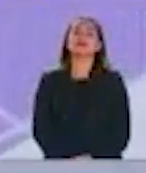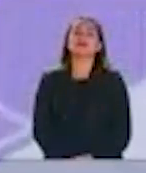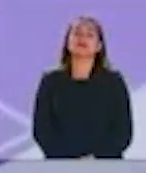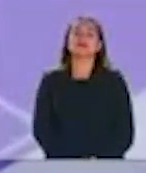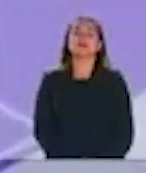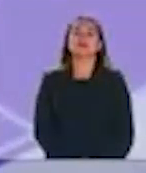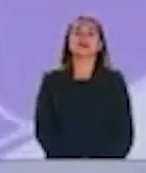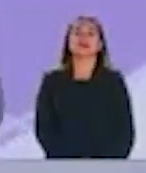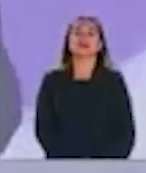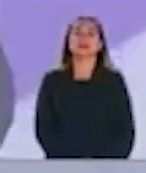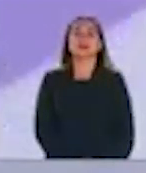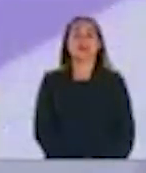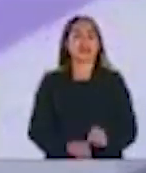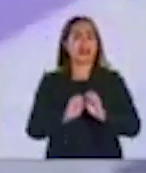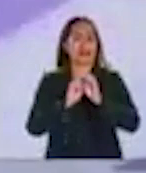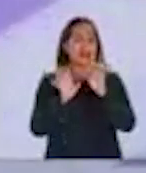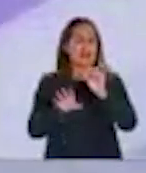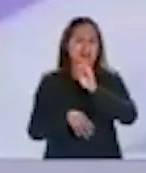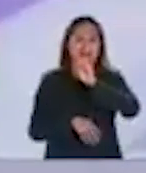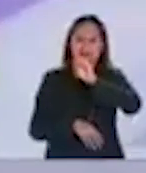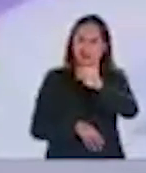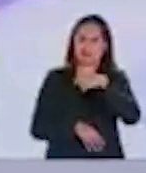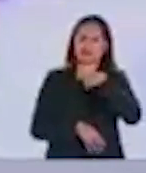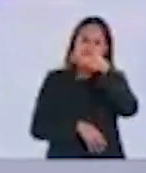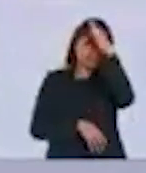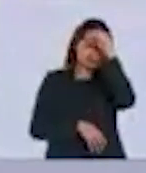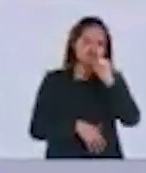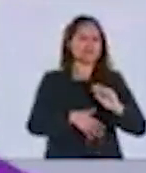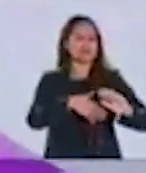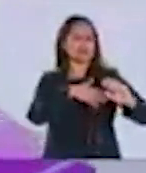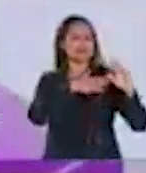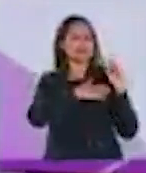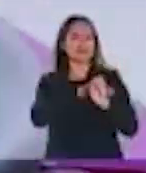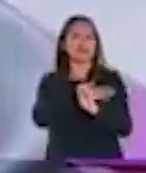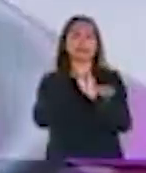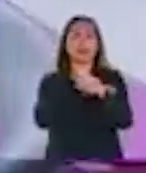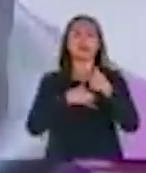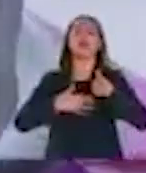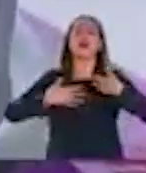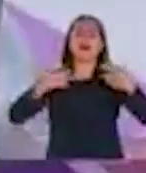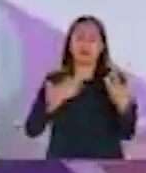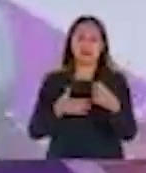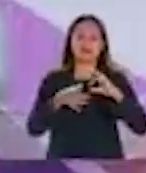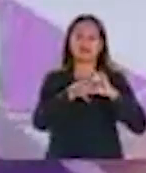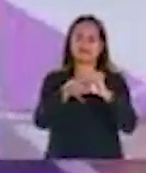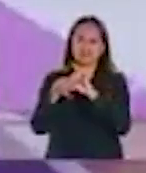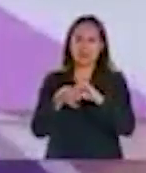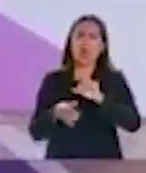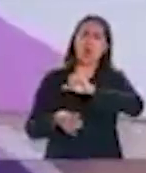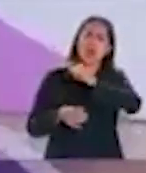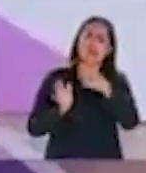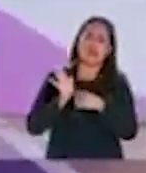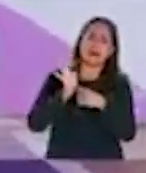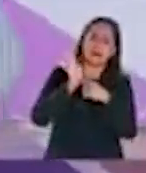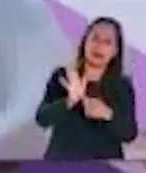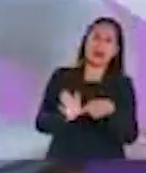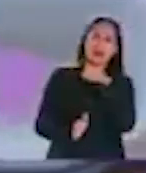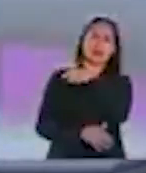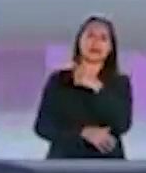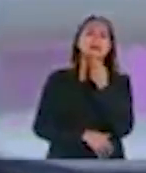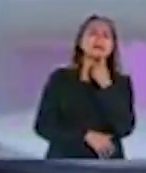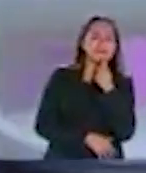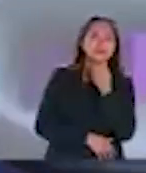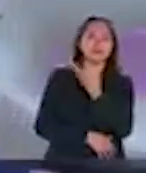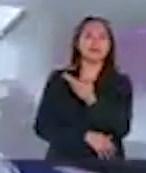por supuesto que si me comprometo absolutamente voy a poner otro ejemplo andrés manuel dices aquí en este